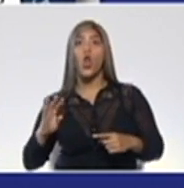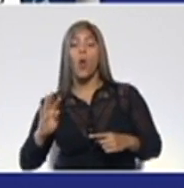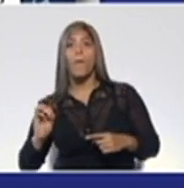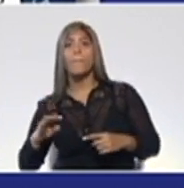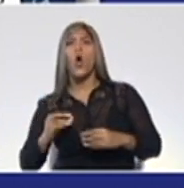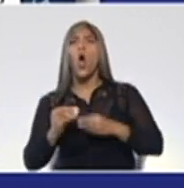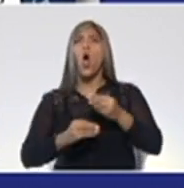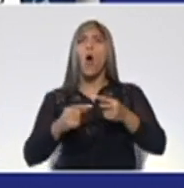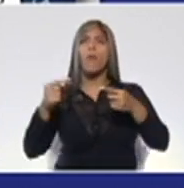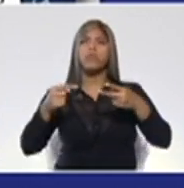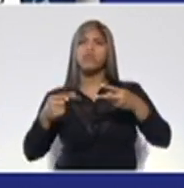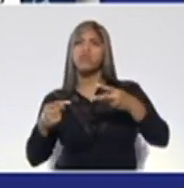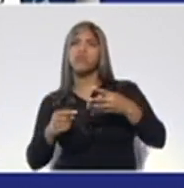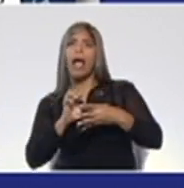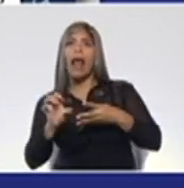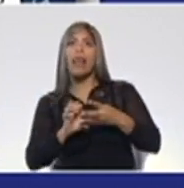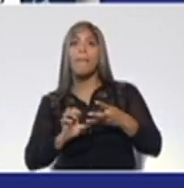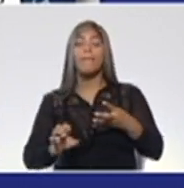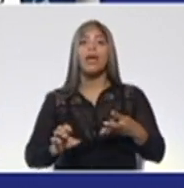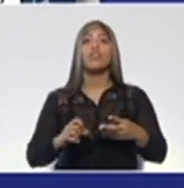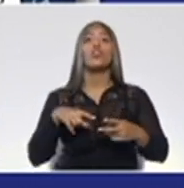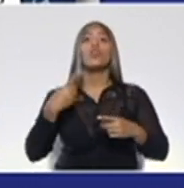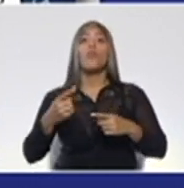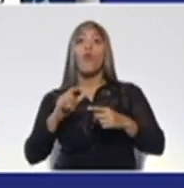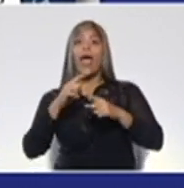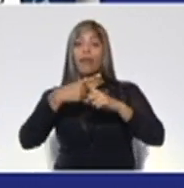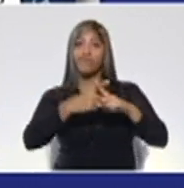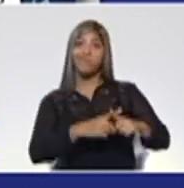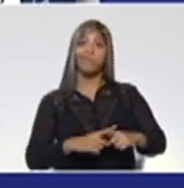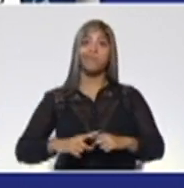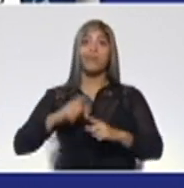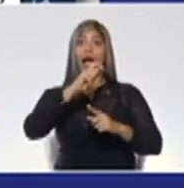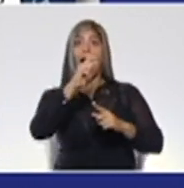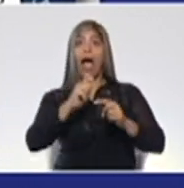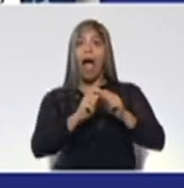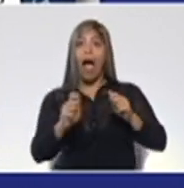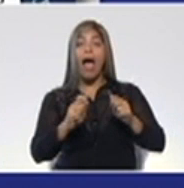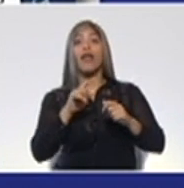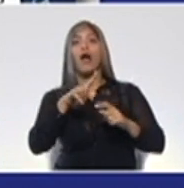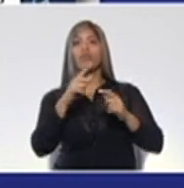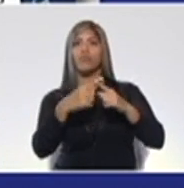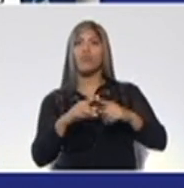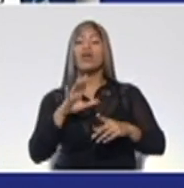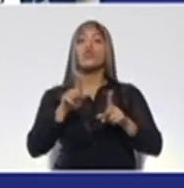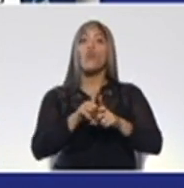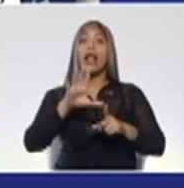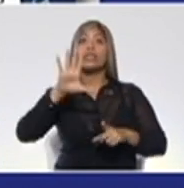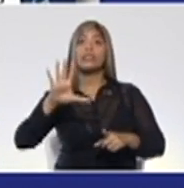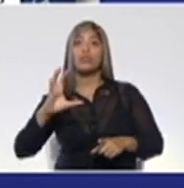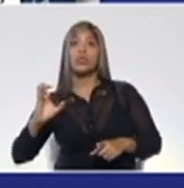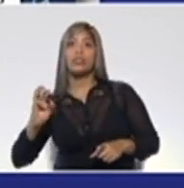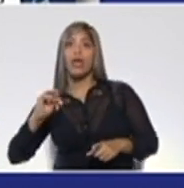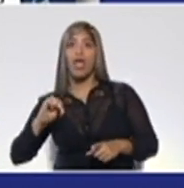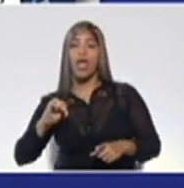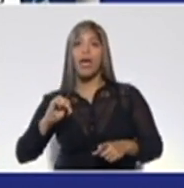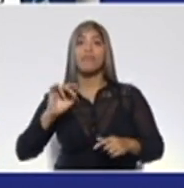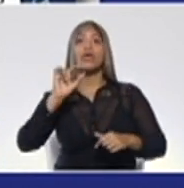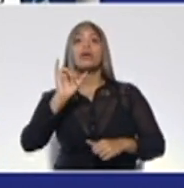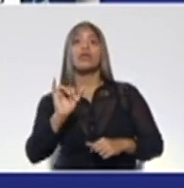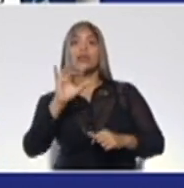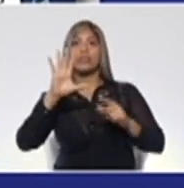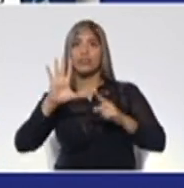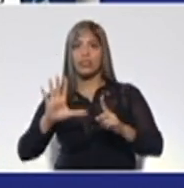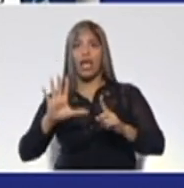rombo? Y calcula el área de un rombo cuyas diagonales miden 5 centímetros y 6